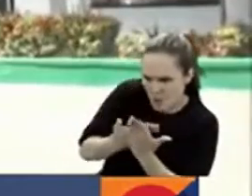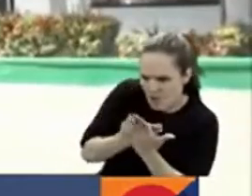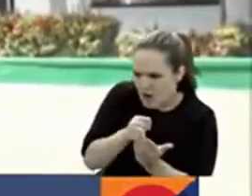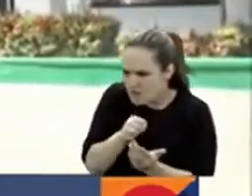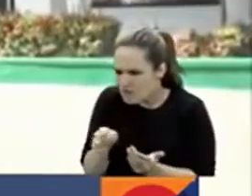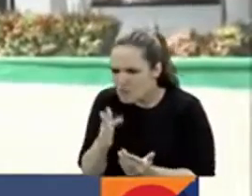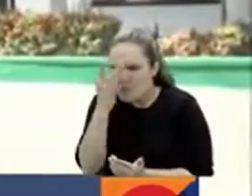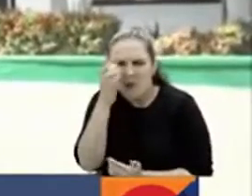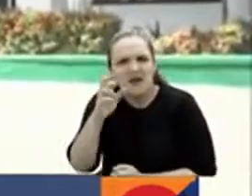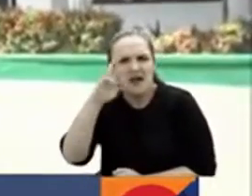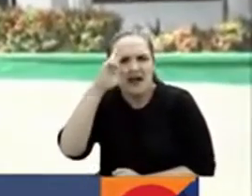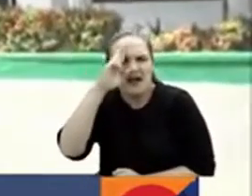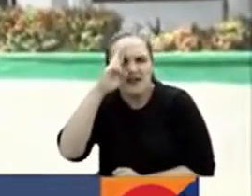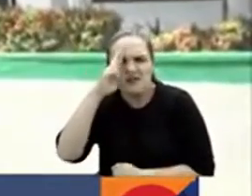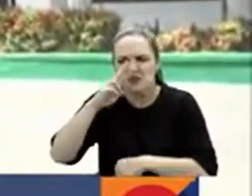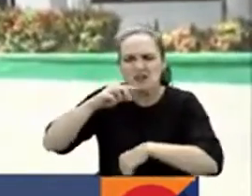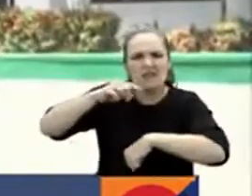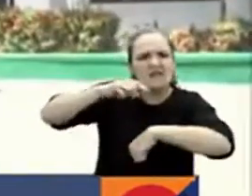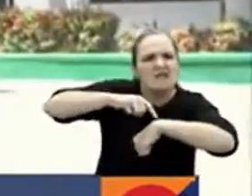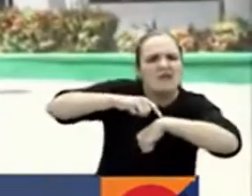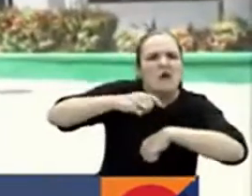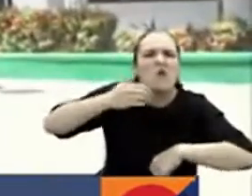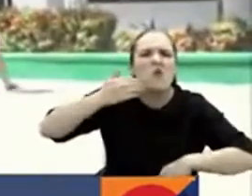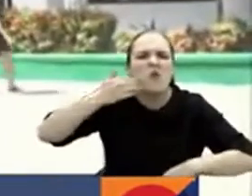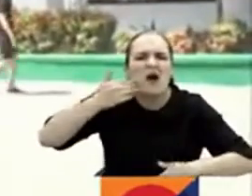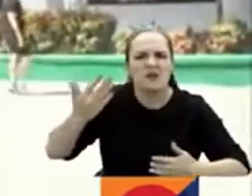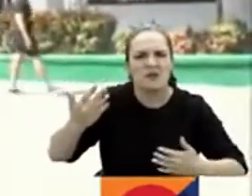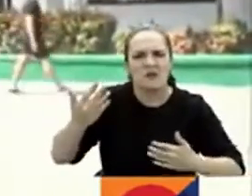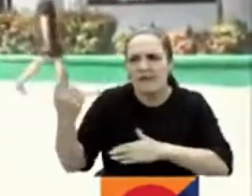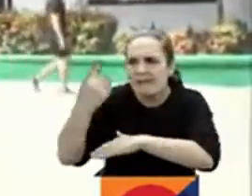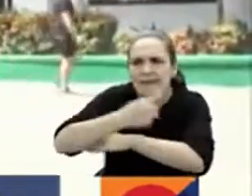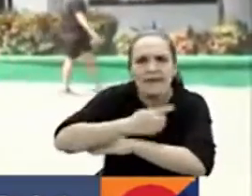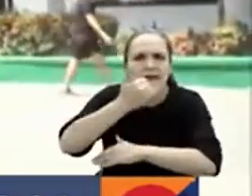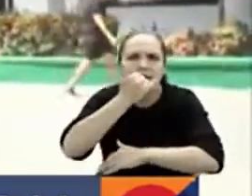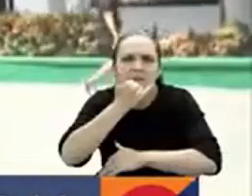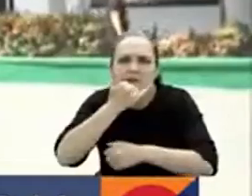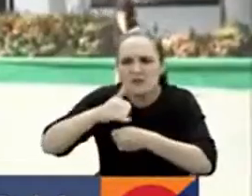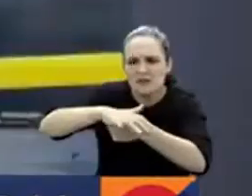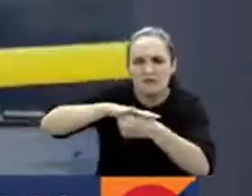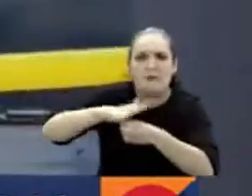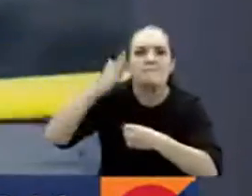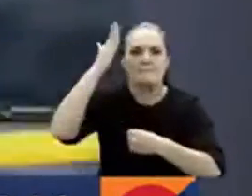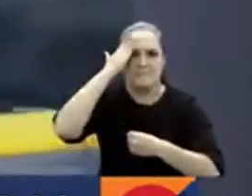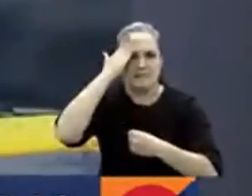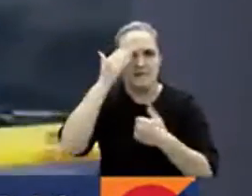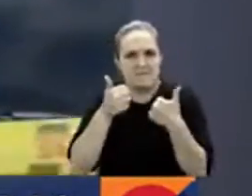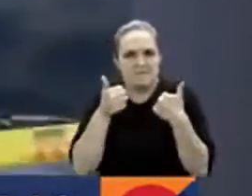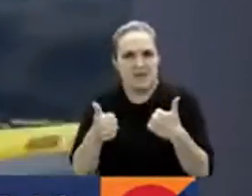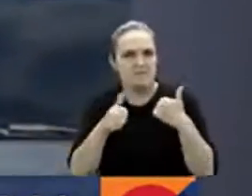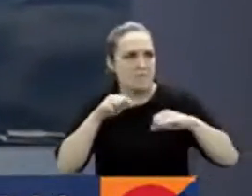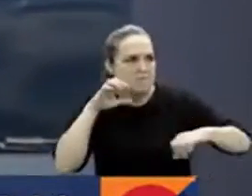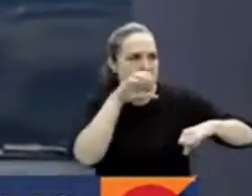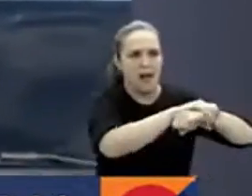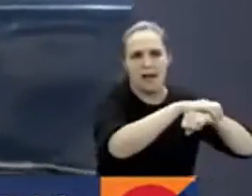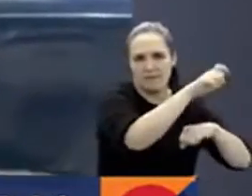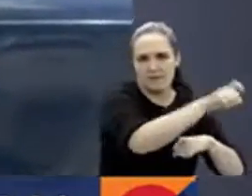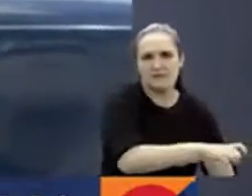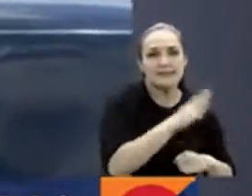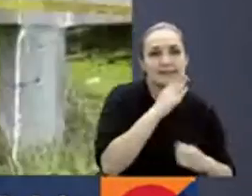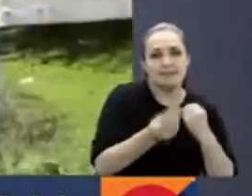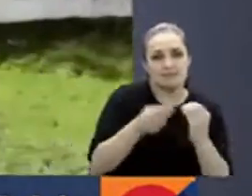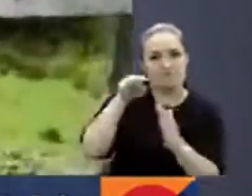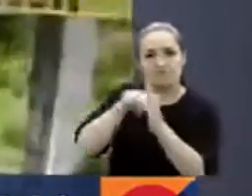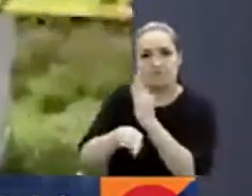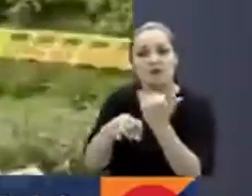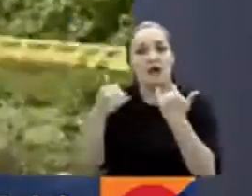los factores de tiempo, modo y lugar para esclarecer lo sucedido y dar con la captura de los responsables. Las autoridades hacen un